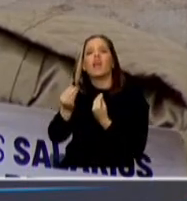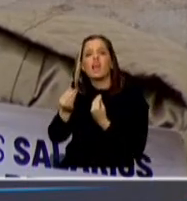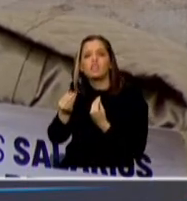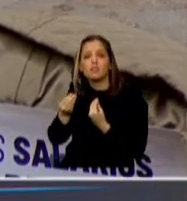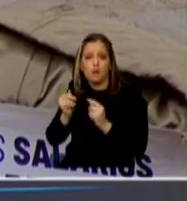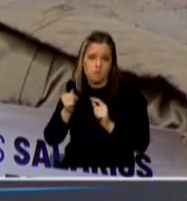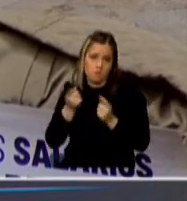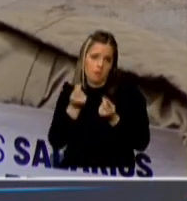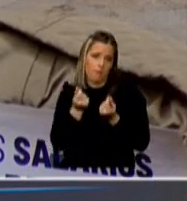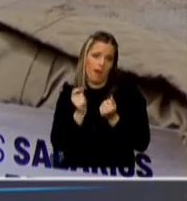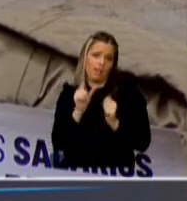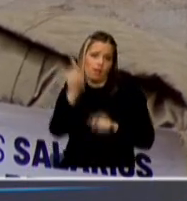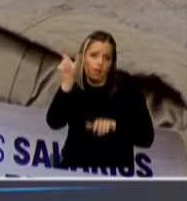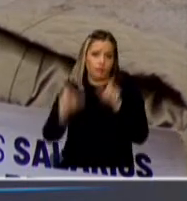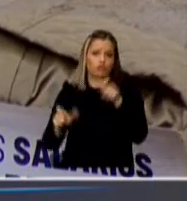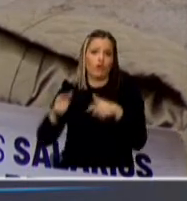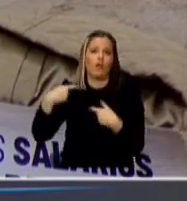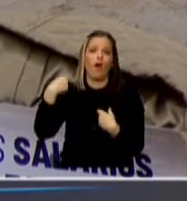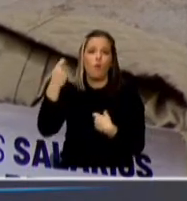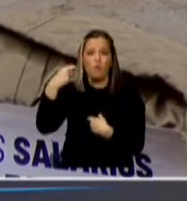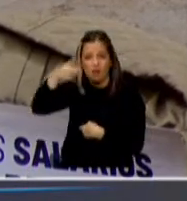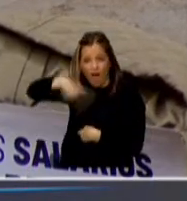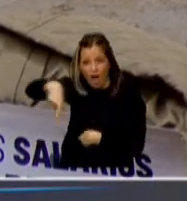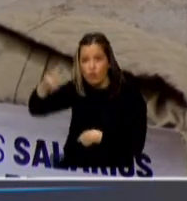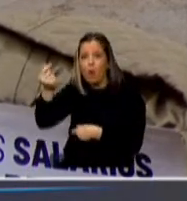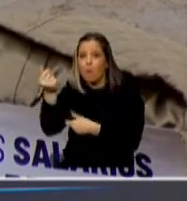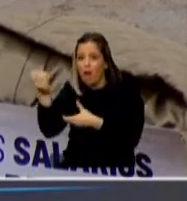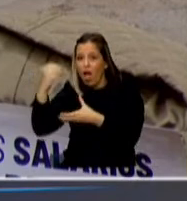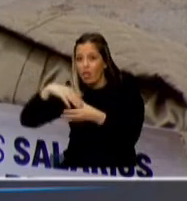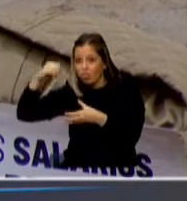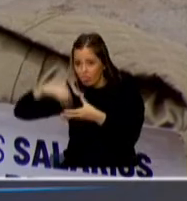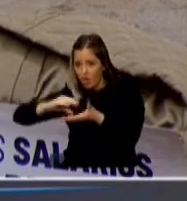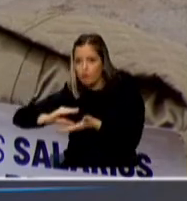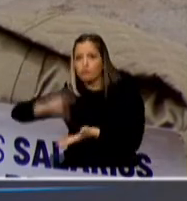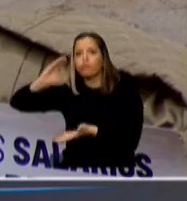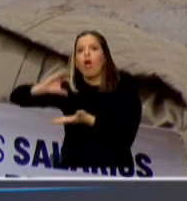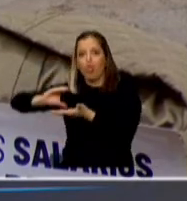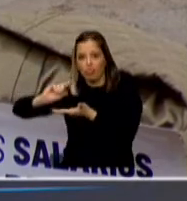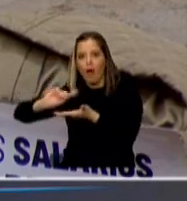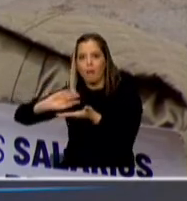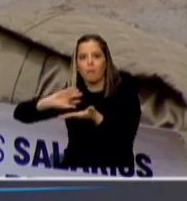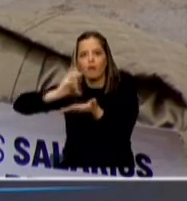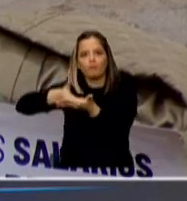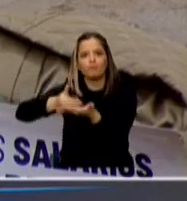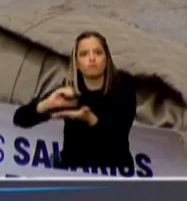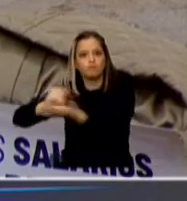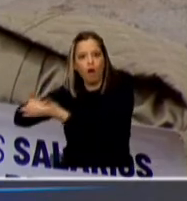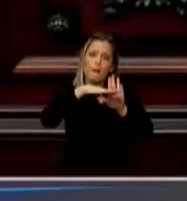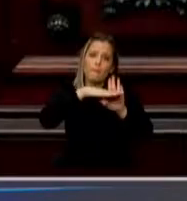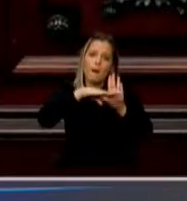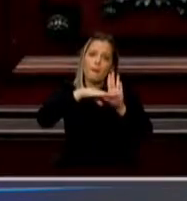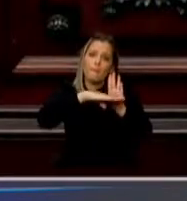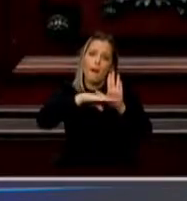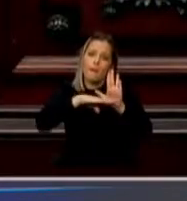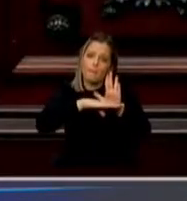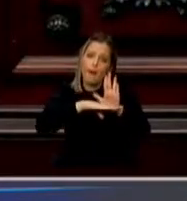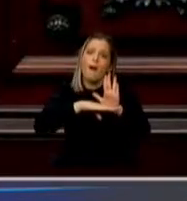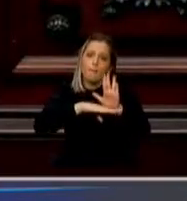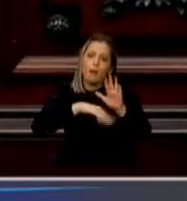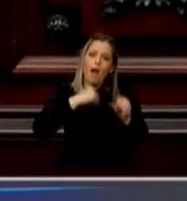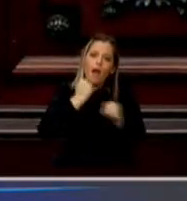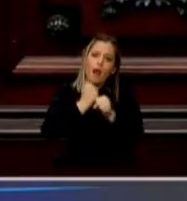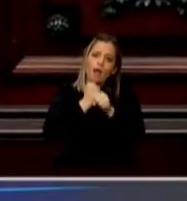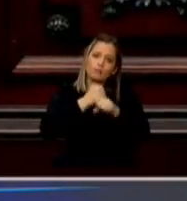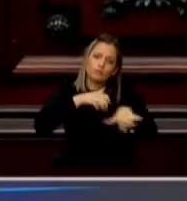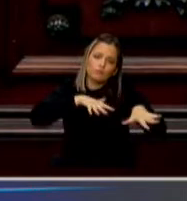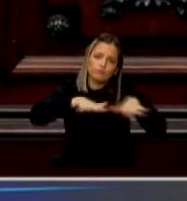a decir que si no le conformaba el candidato que eligiera Cristina Kirchner dentro de esta sociedad con el masismo, él se va a presentar también. No sé